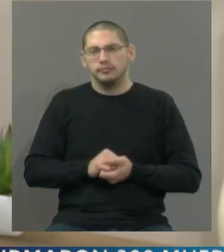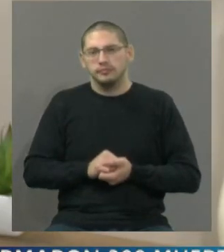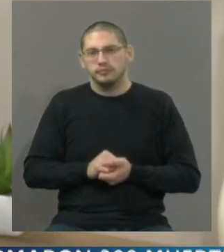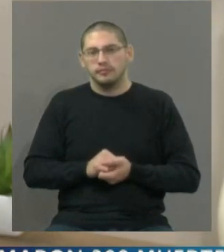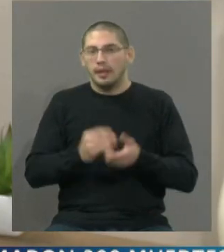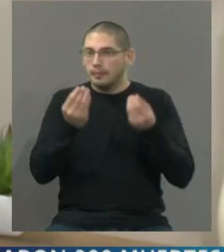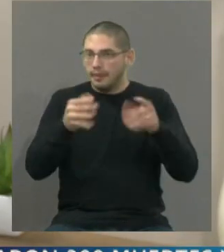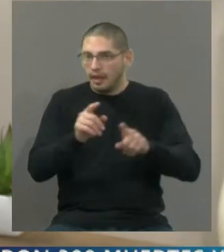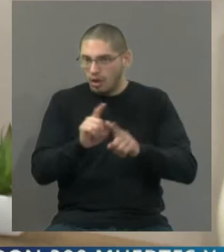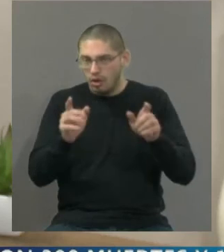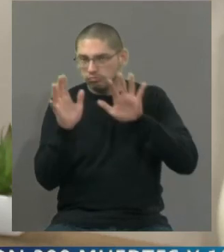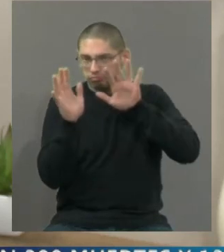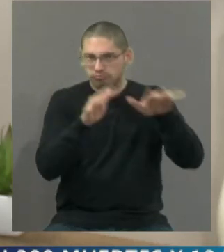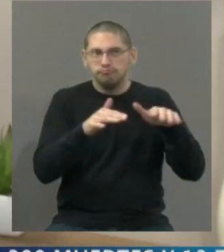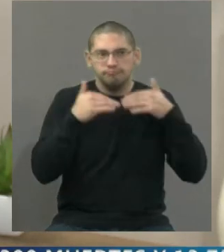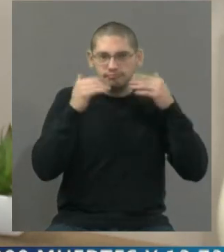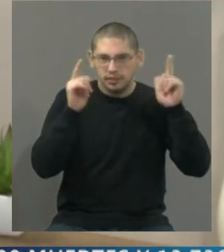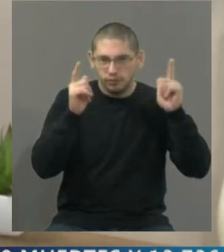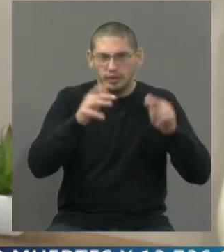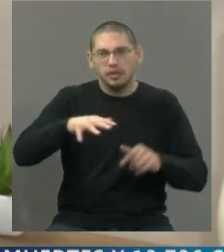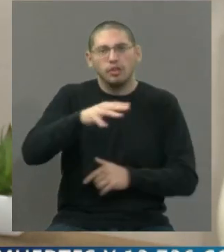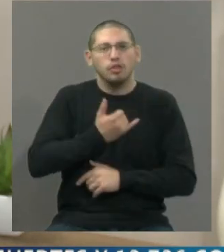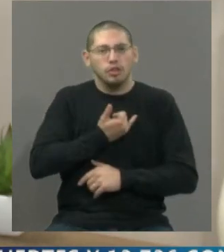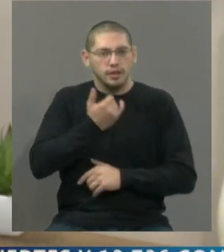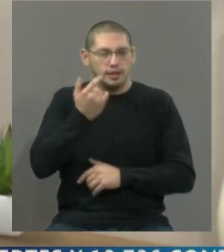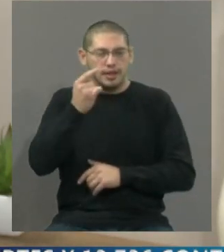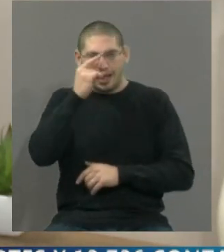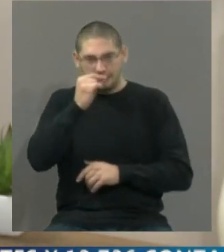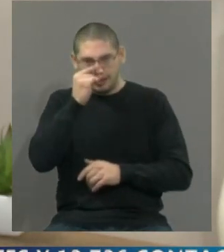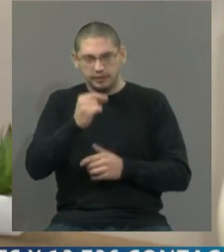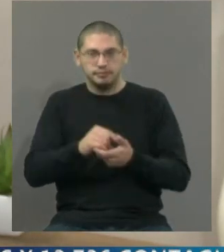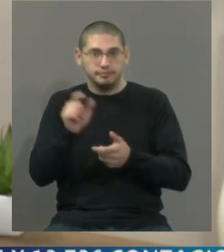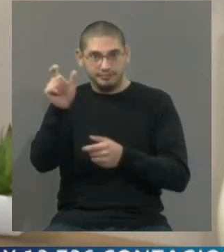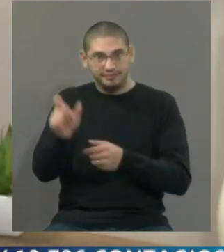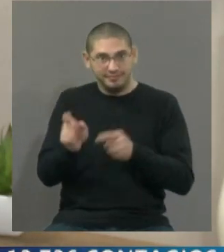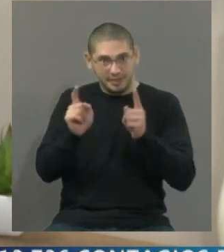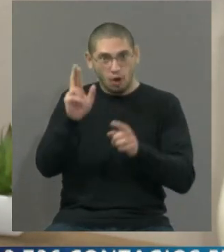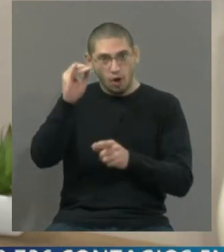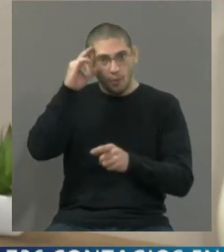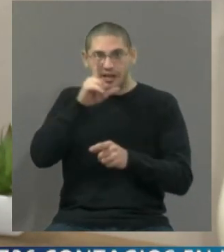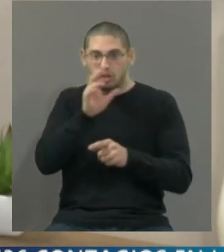perderse, para disfrutar ahí en el Departamento de las Heras, y Roberto va a estar dando una charla, como decíamos, este próximo miércoles.